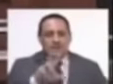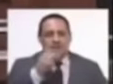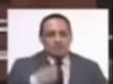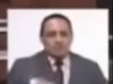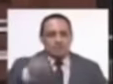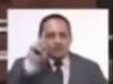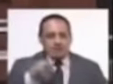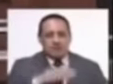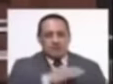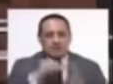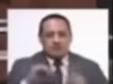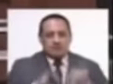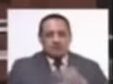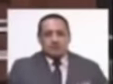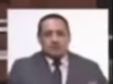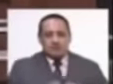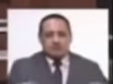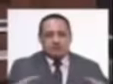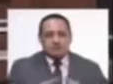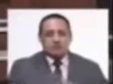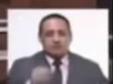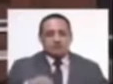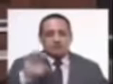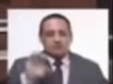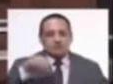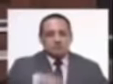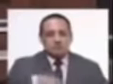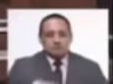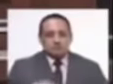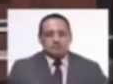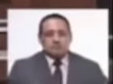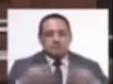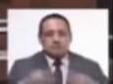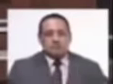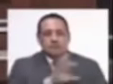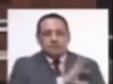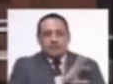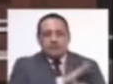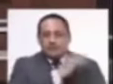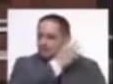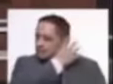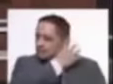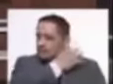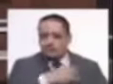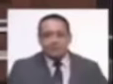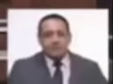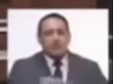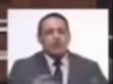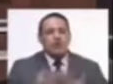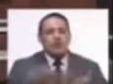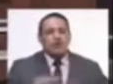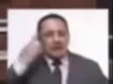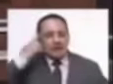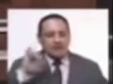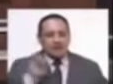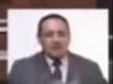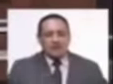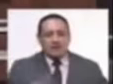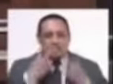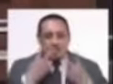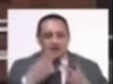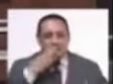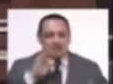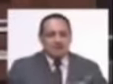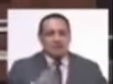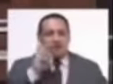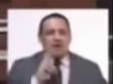soles a un miembro de este Jurado Nacional de Elecciones. Estamos esperando que sea confirmado por la Fiscalía. ¿Cuál es la razón para violar la ley que